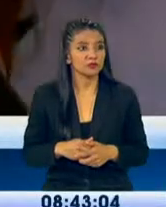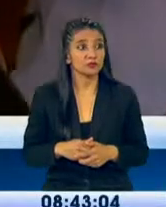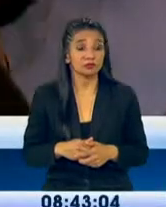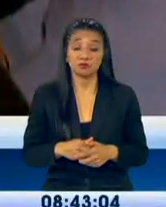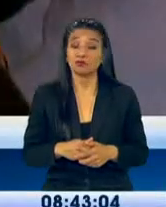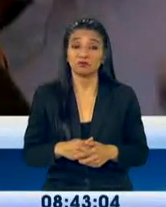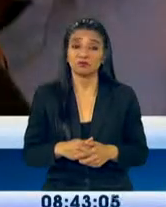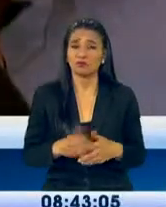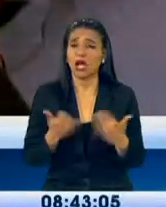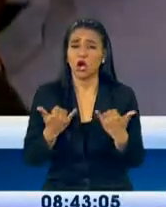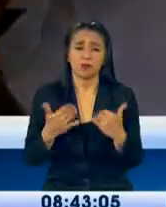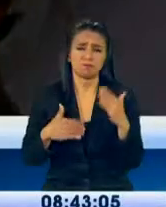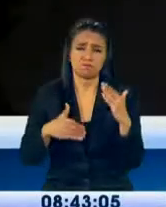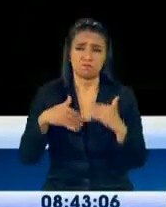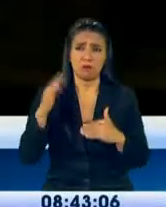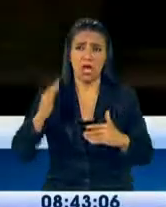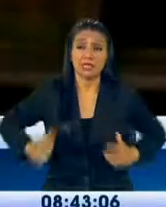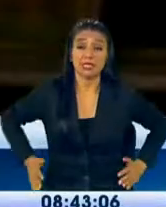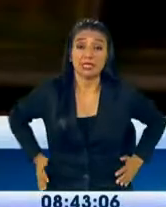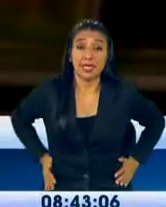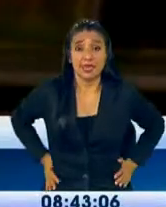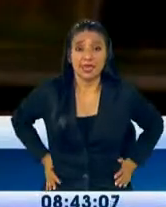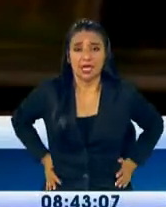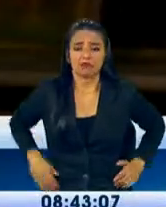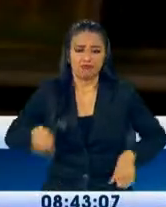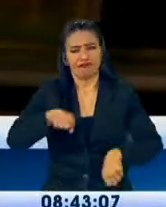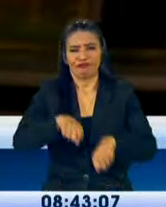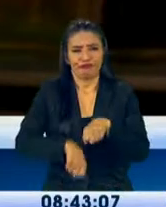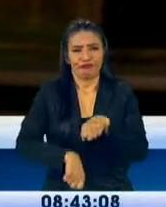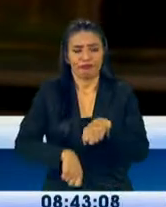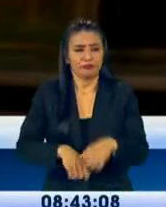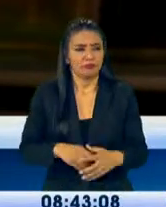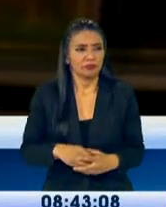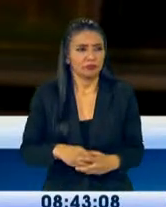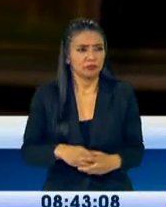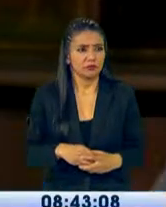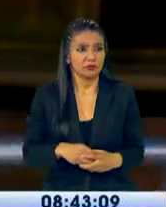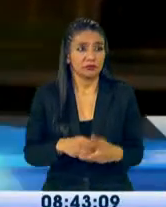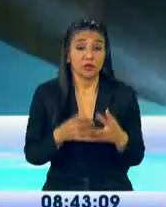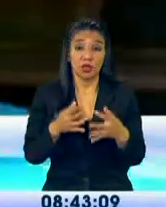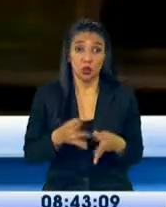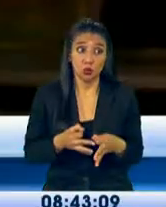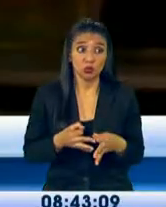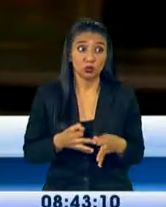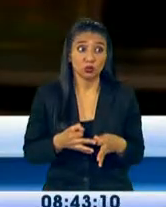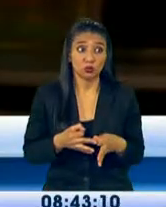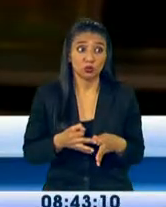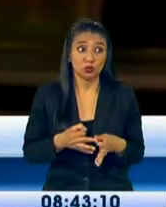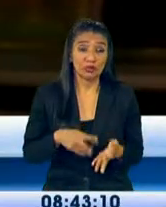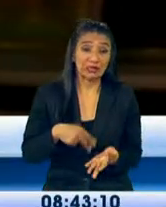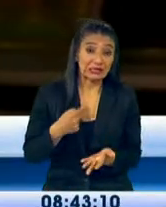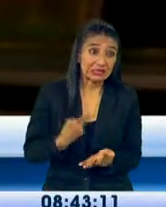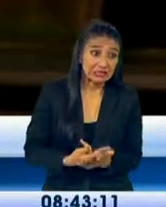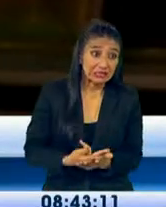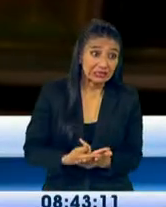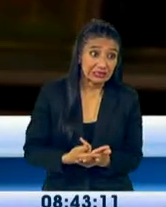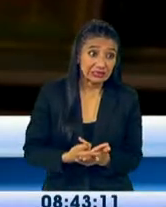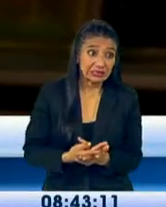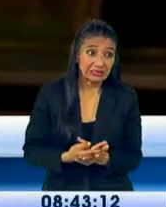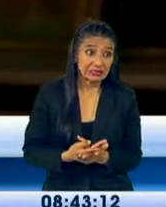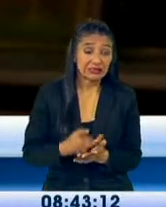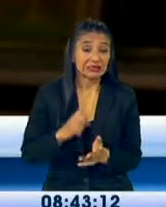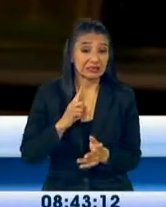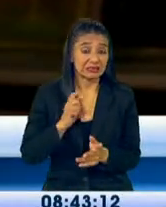Aún por su lesión en la cadera. Me caí, los chicos estaban adentro y me caí también. Me sentí de